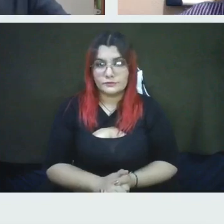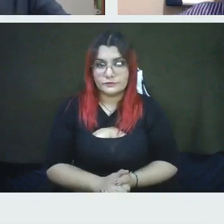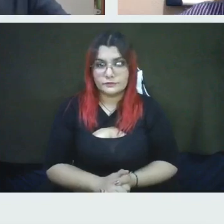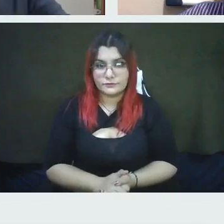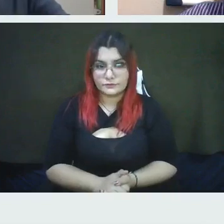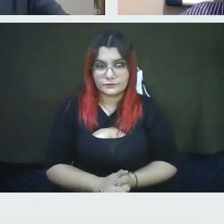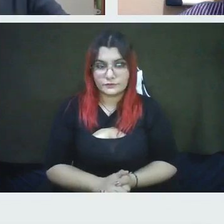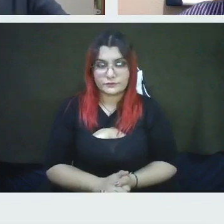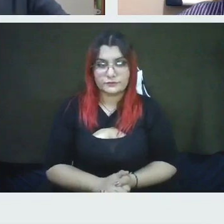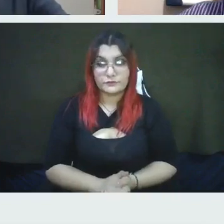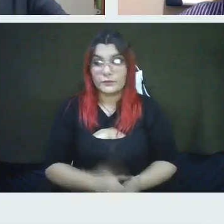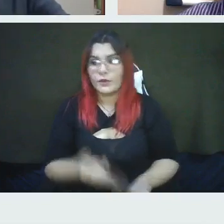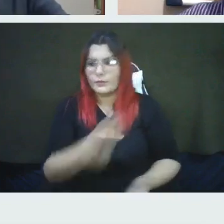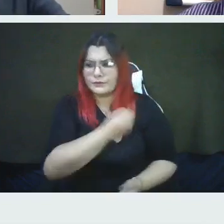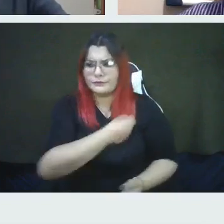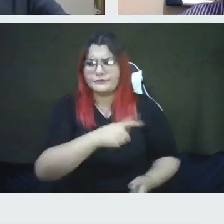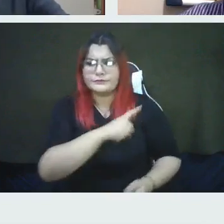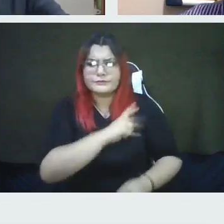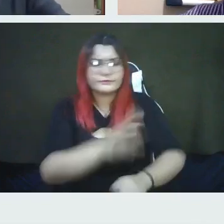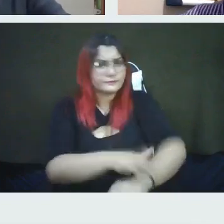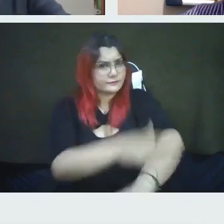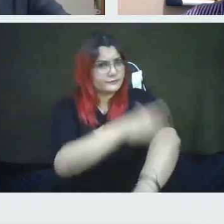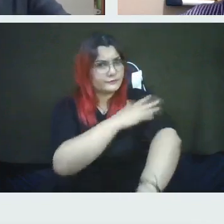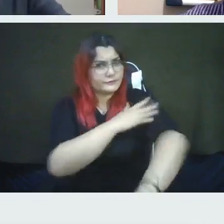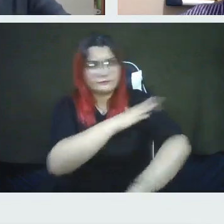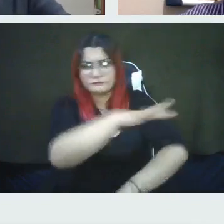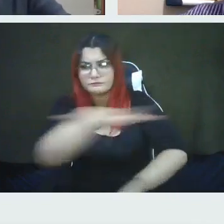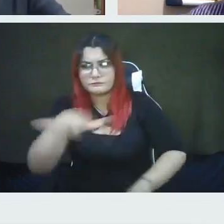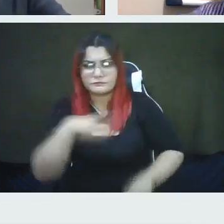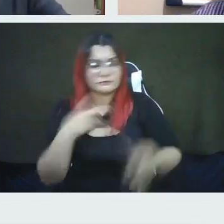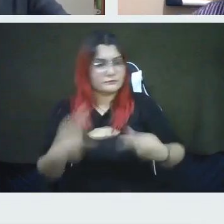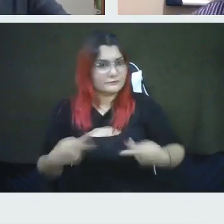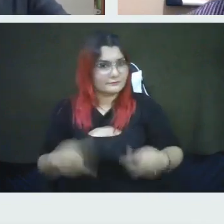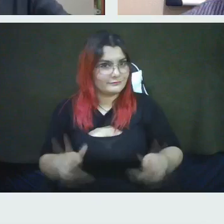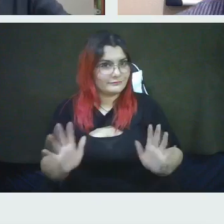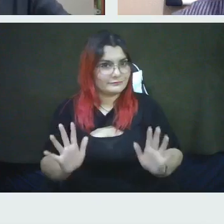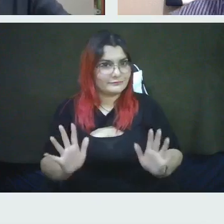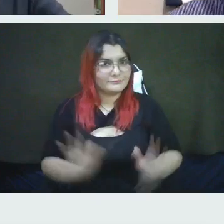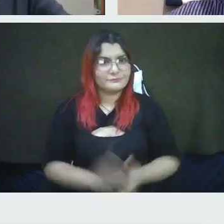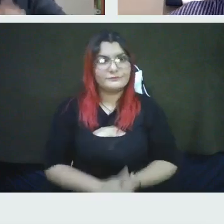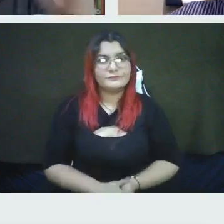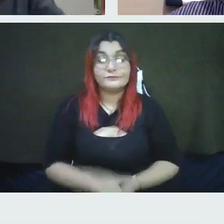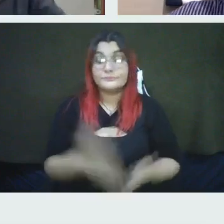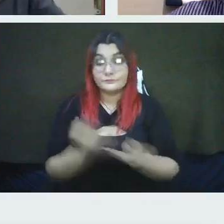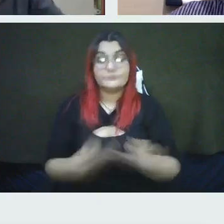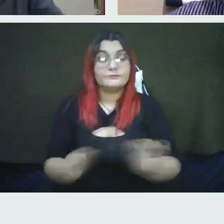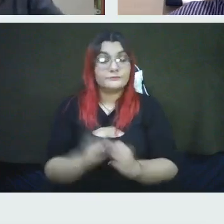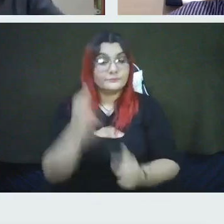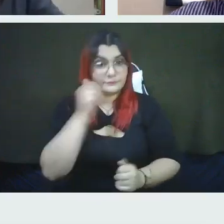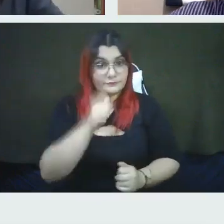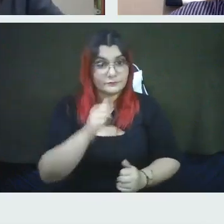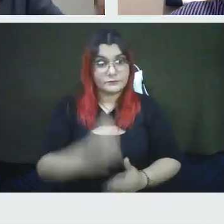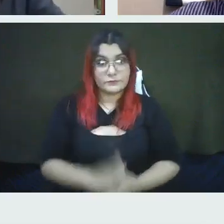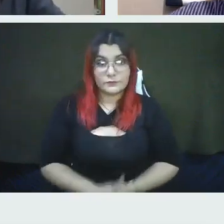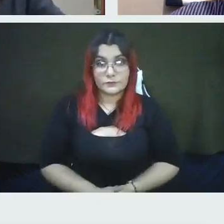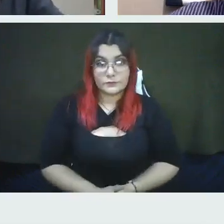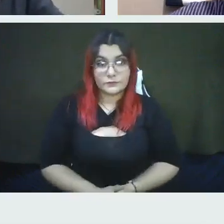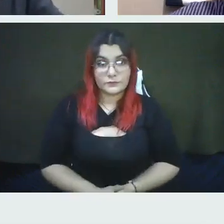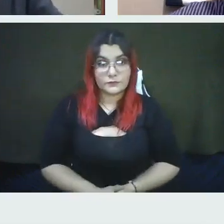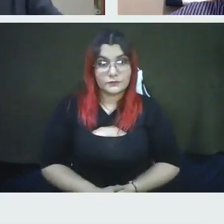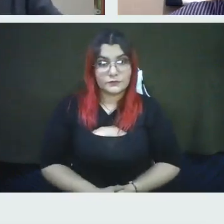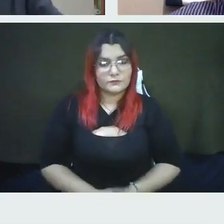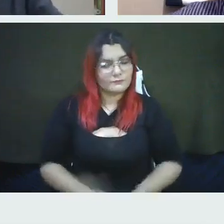la salud, ¿no? Y de la ciudadanía, bueno, pues es fundamental. Pues interesante tema, gracias